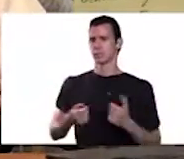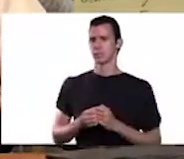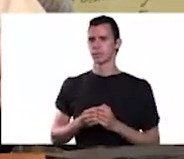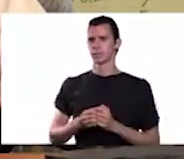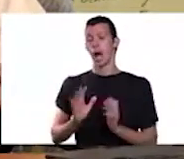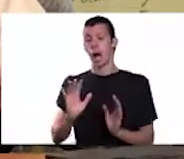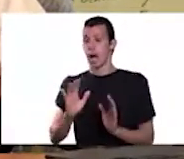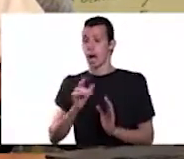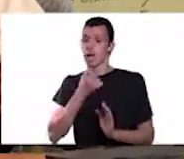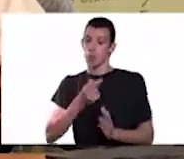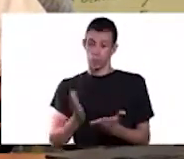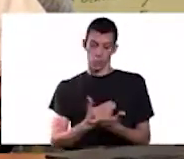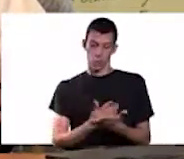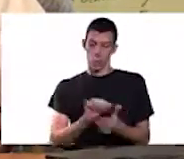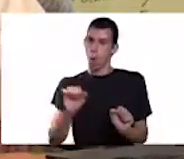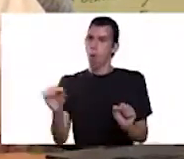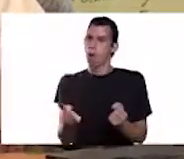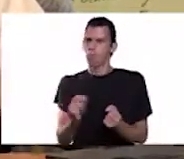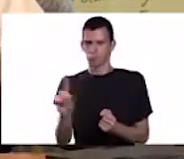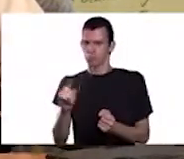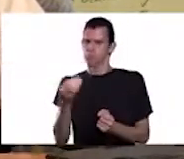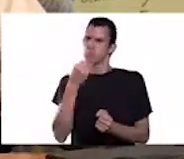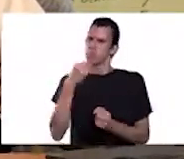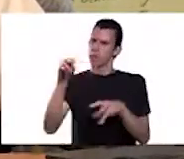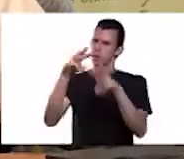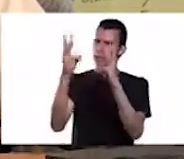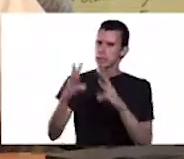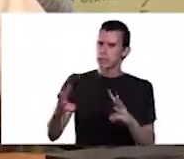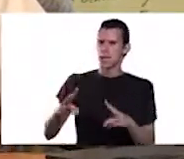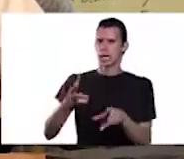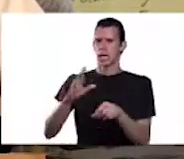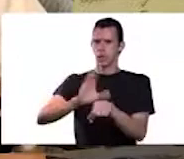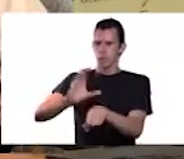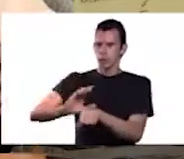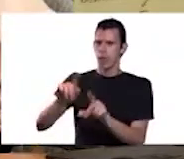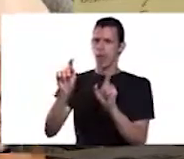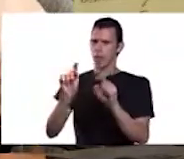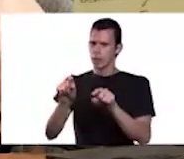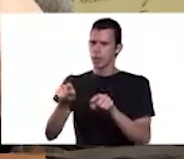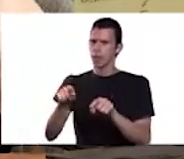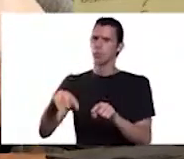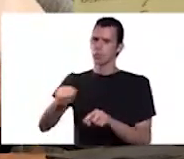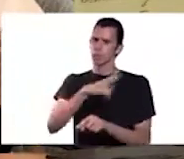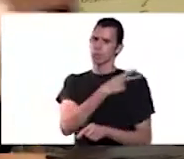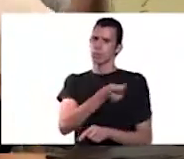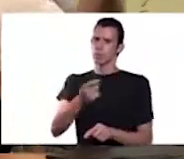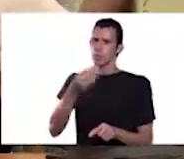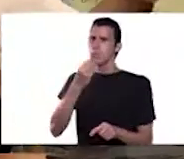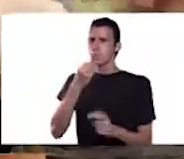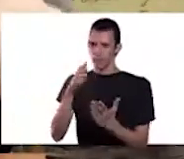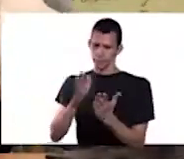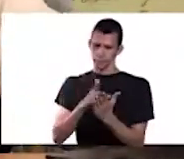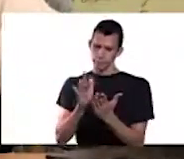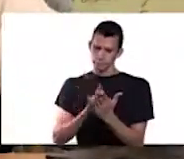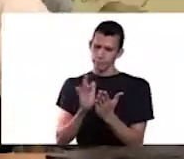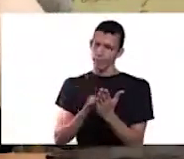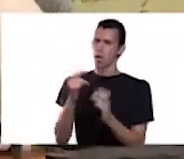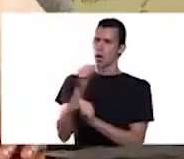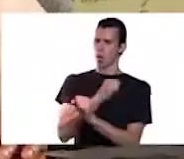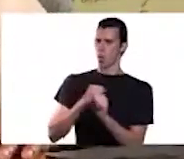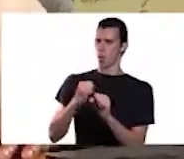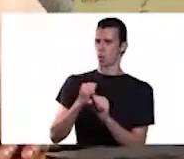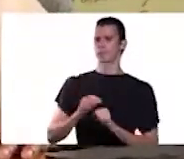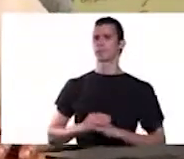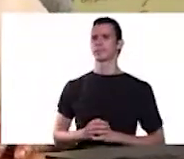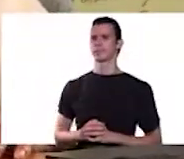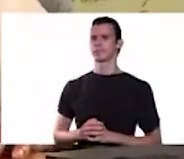digital, en sus celulares pueden encontrar elementos, los docentes le están poniendo tareas que las realizan a través de los celulares y a través de la